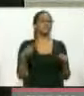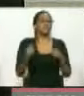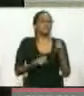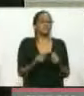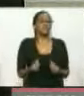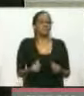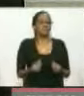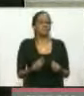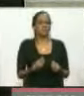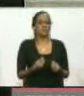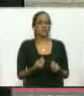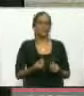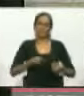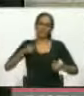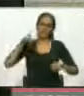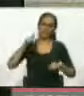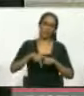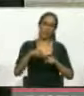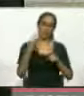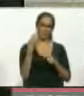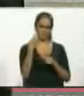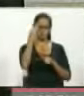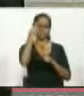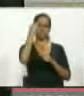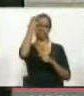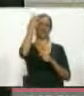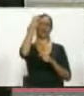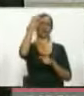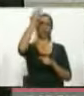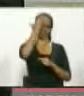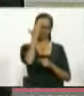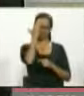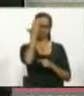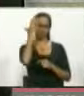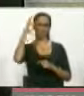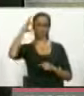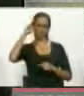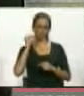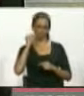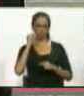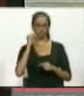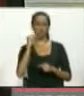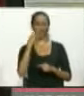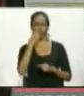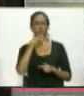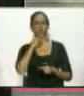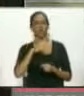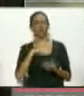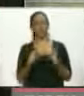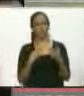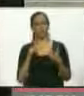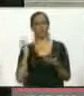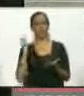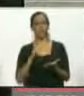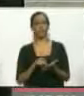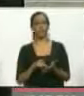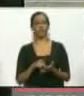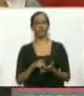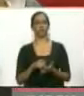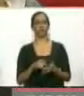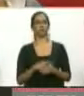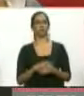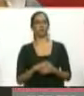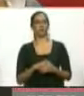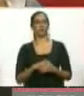pinochet para déjate ciego para que para que tú no te des cuenta de la historia son cosas que vienen pasando y son cosas que son